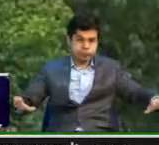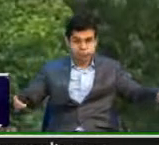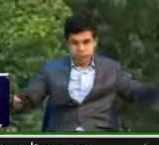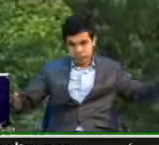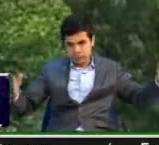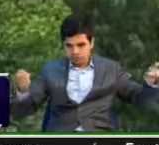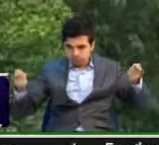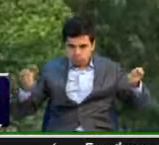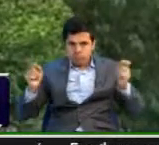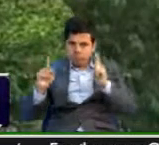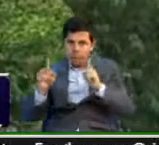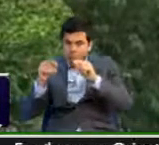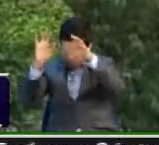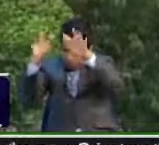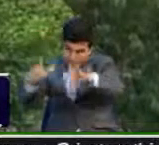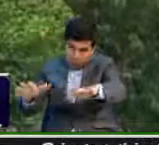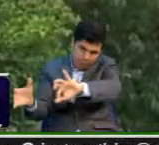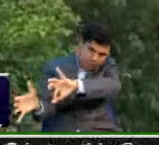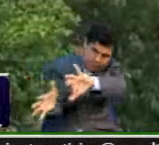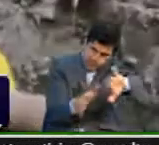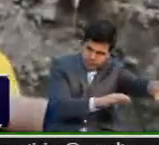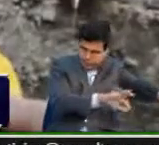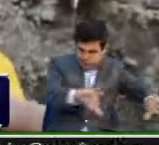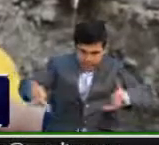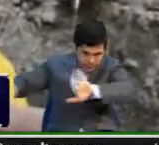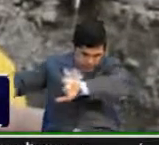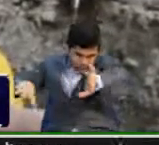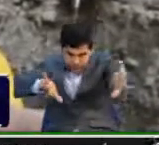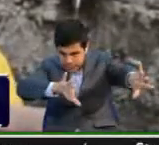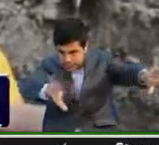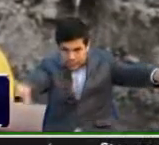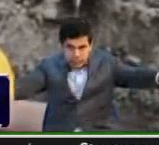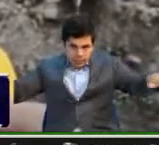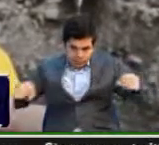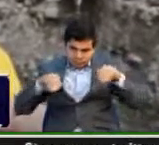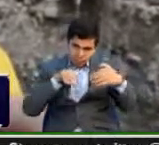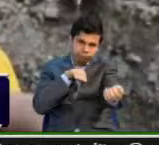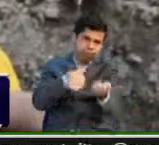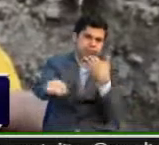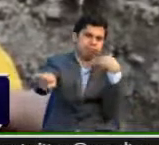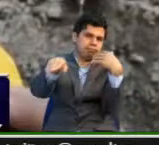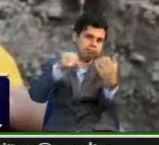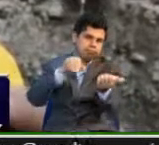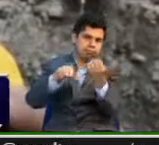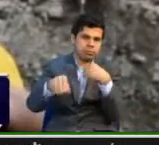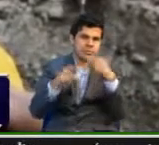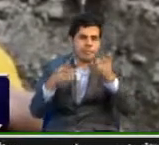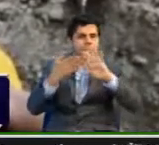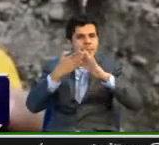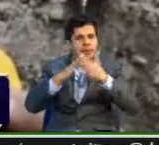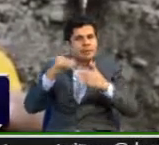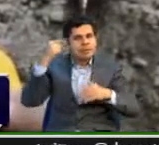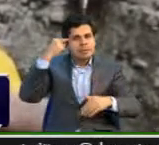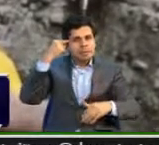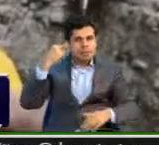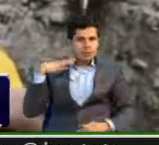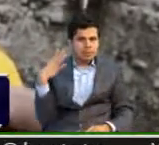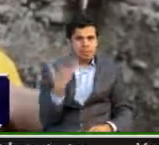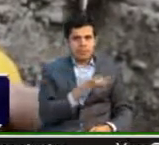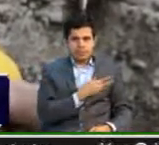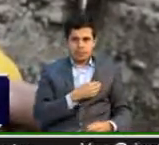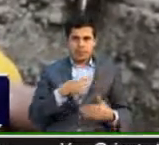en este sector que perdió la banca la verdad que la comunidad pues tenía más inquietudes ellas son las que sufren diariamente